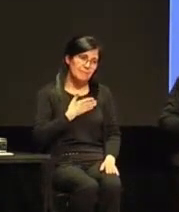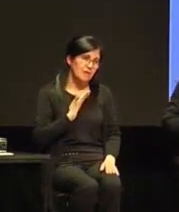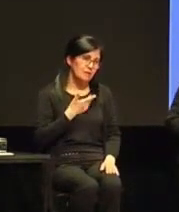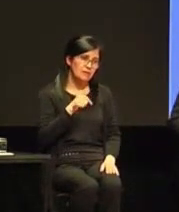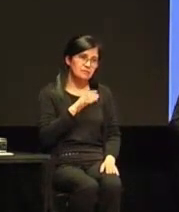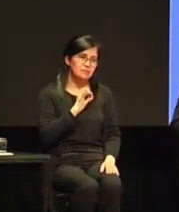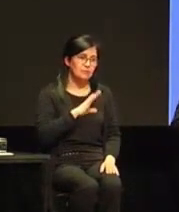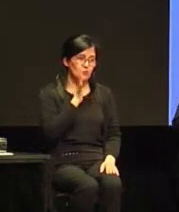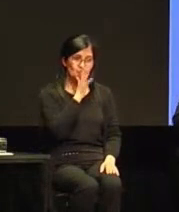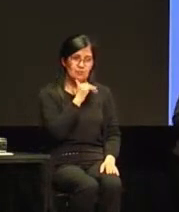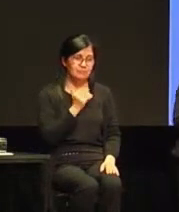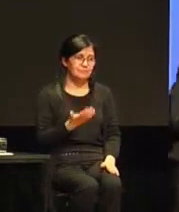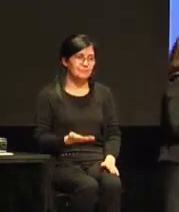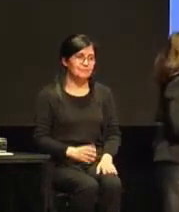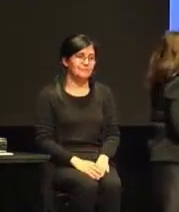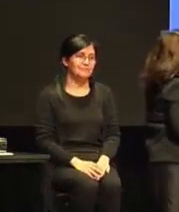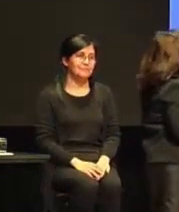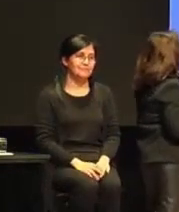no los tenemos.